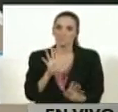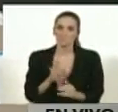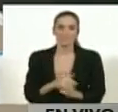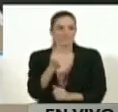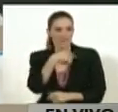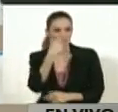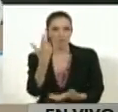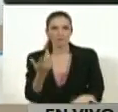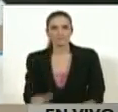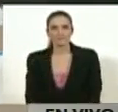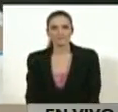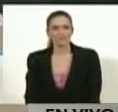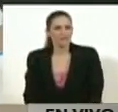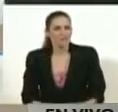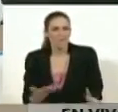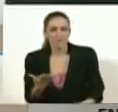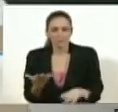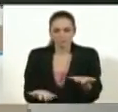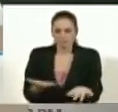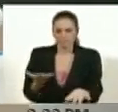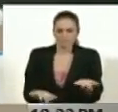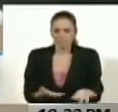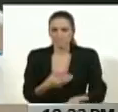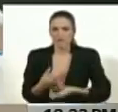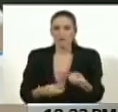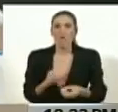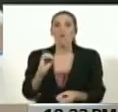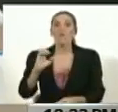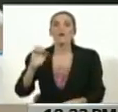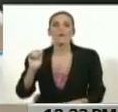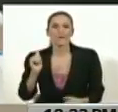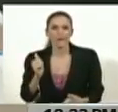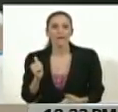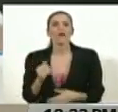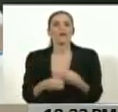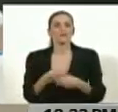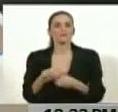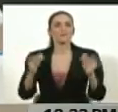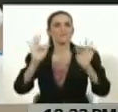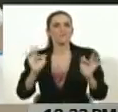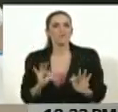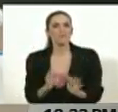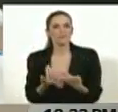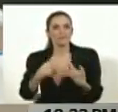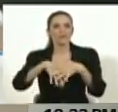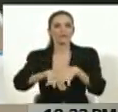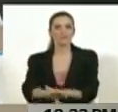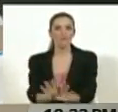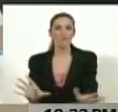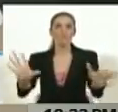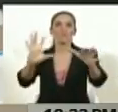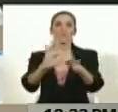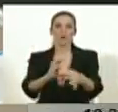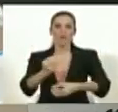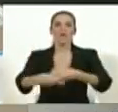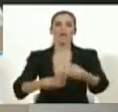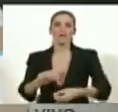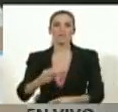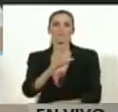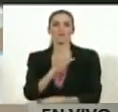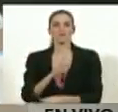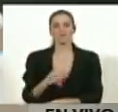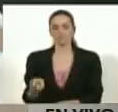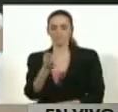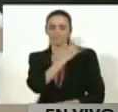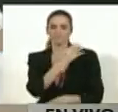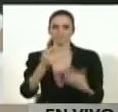vergüenza cuando comparamos lo que ha hecho laea con lo que ha hecho los mecanismos de integración de Unión creados por nuestros Gigantes